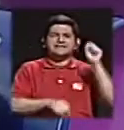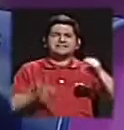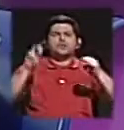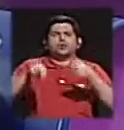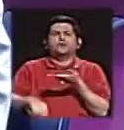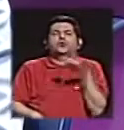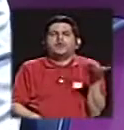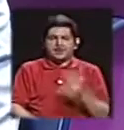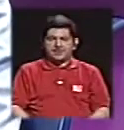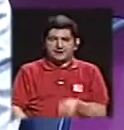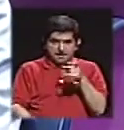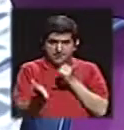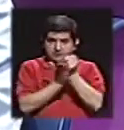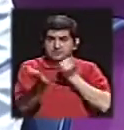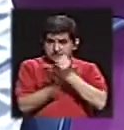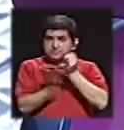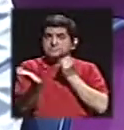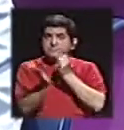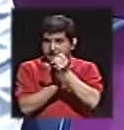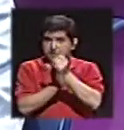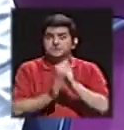Y yo creo que esta investigación